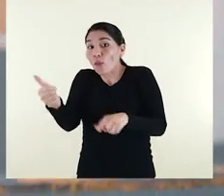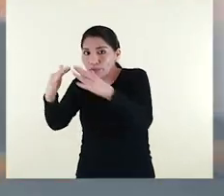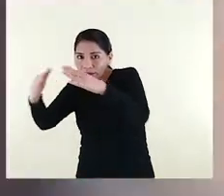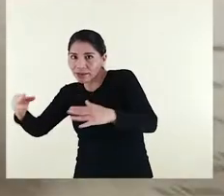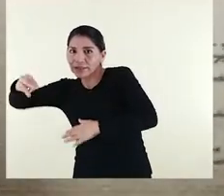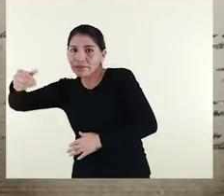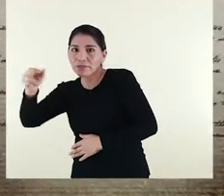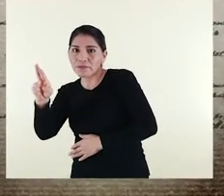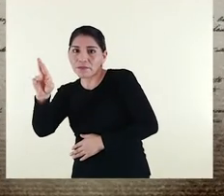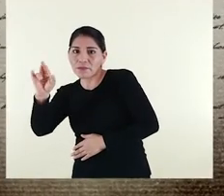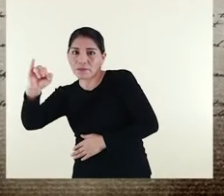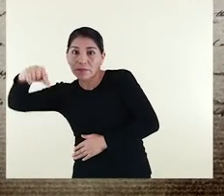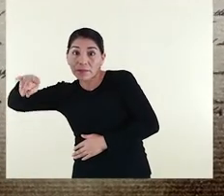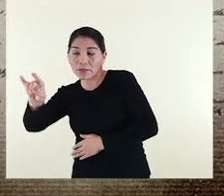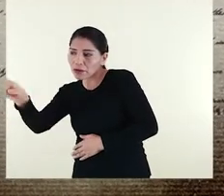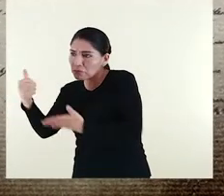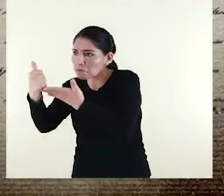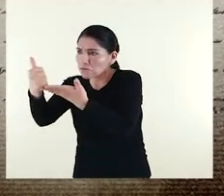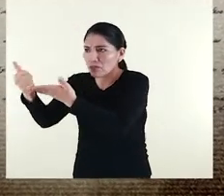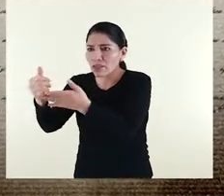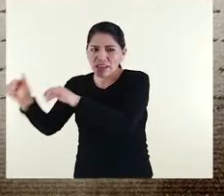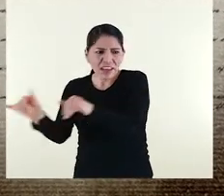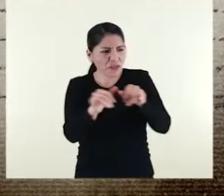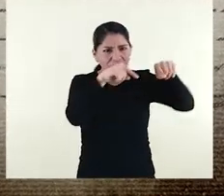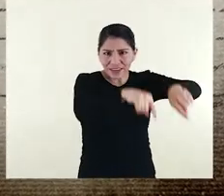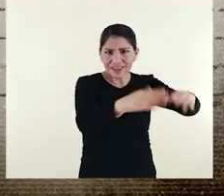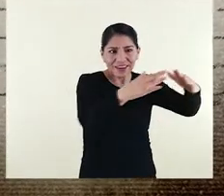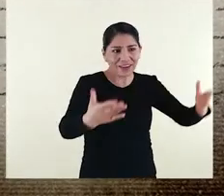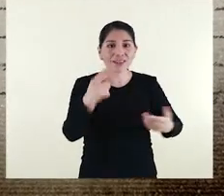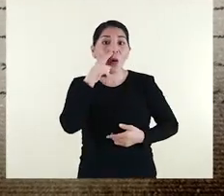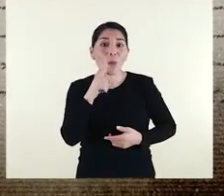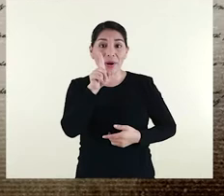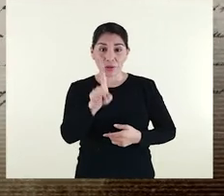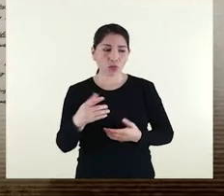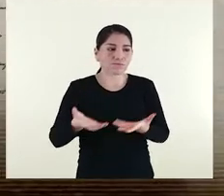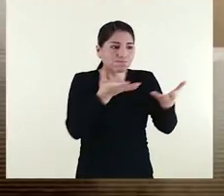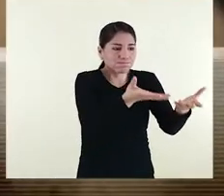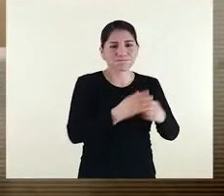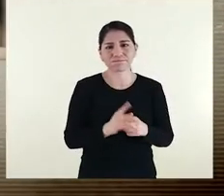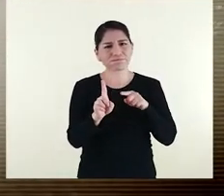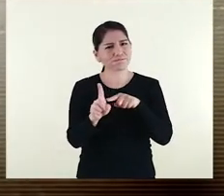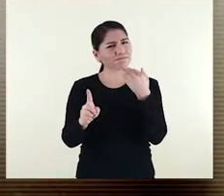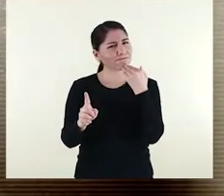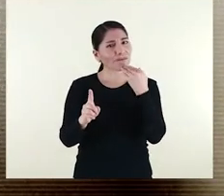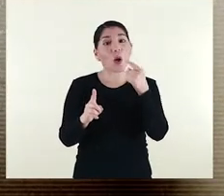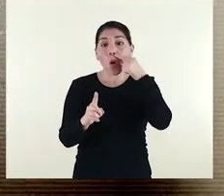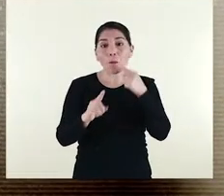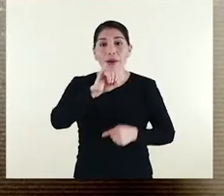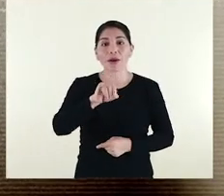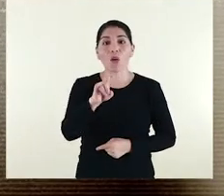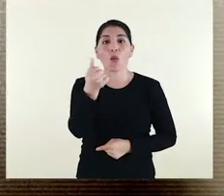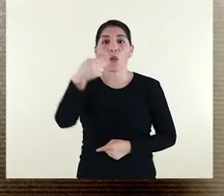otra zona de la ciudad. Al igual que aquel, este hospicio fue implementado gracias a la donación de una persona, en este caso Juan